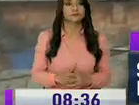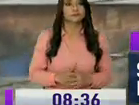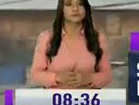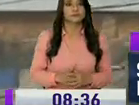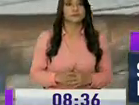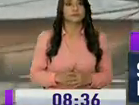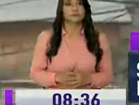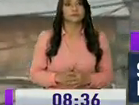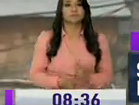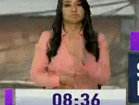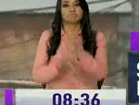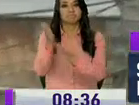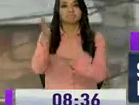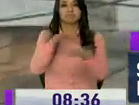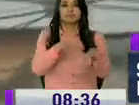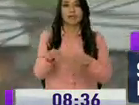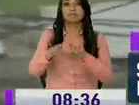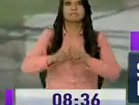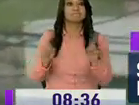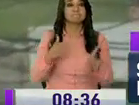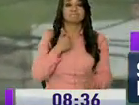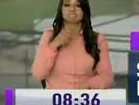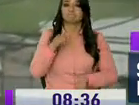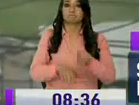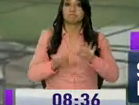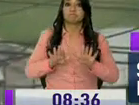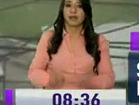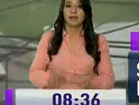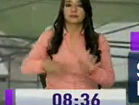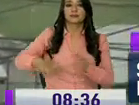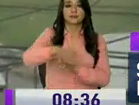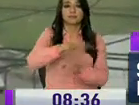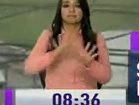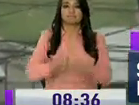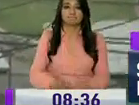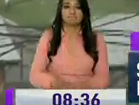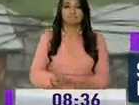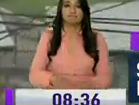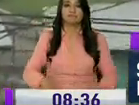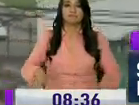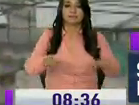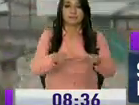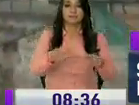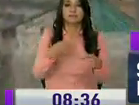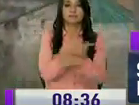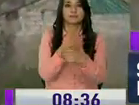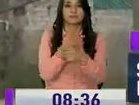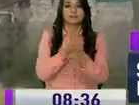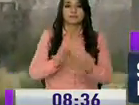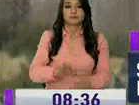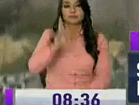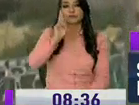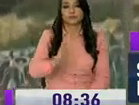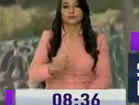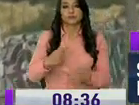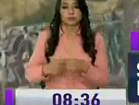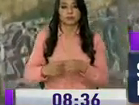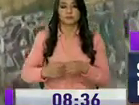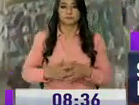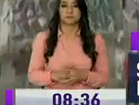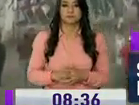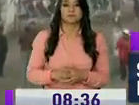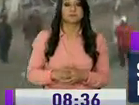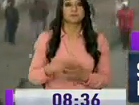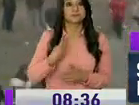hacia sus diferentes destinos. Este es el ambiente que se vive en este sector de Guajaló, en el sur de la capital.